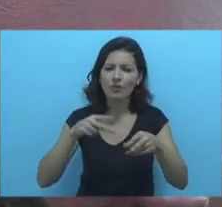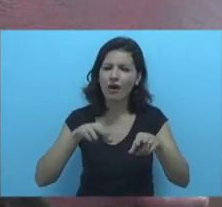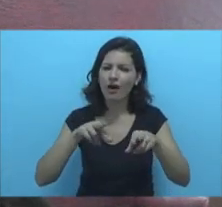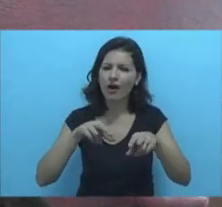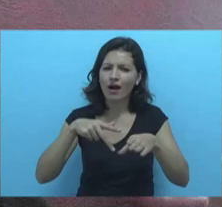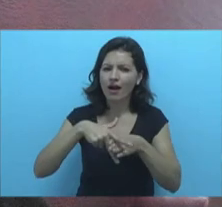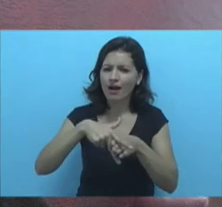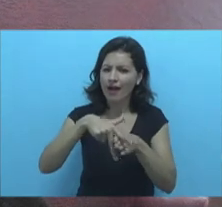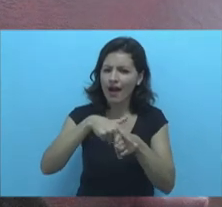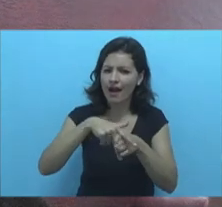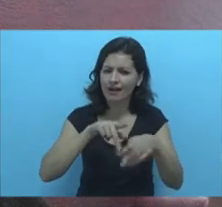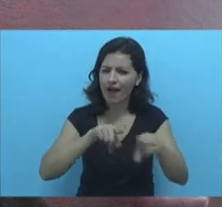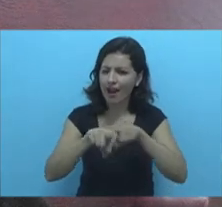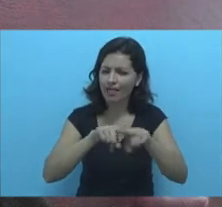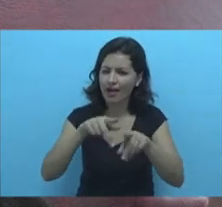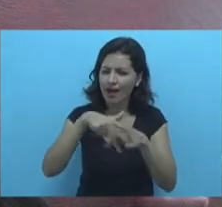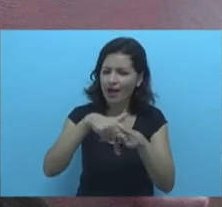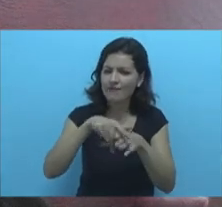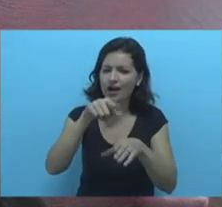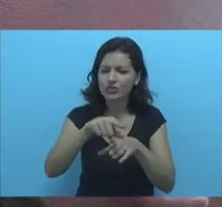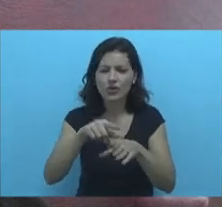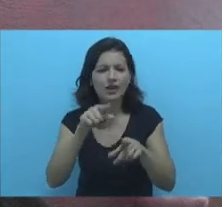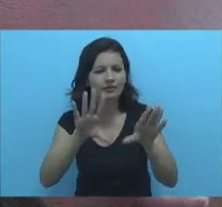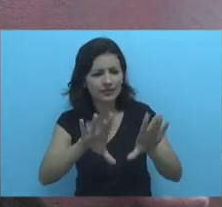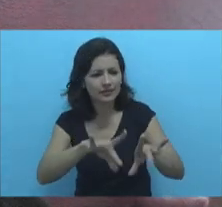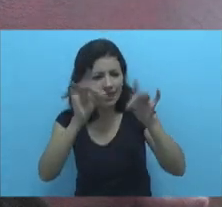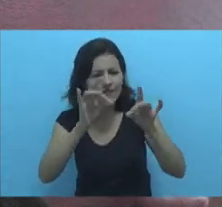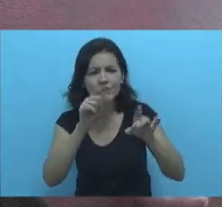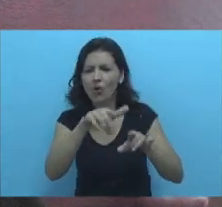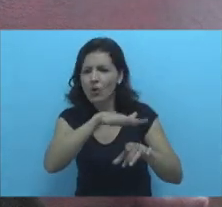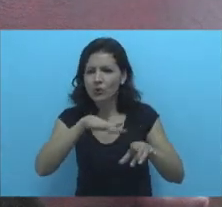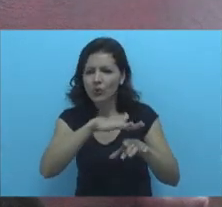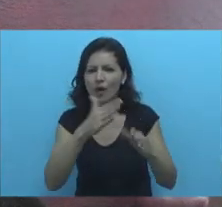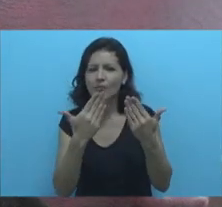ellos, vaya el homenaje. Gracias.